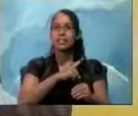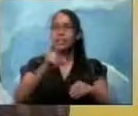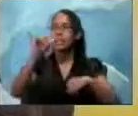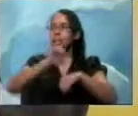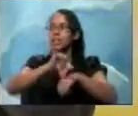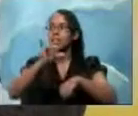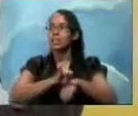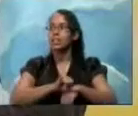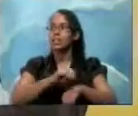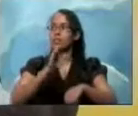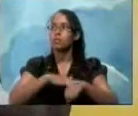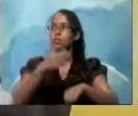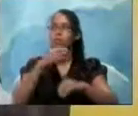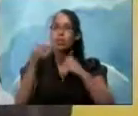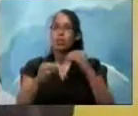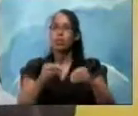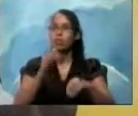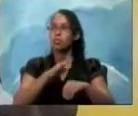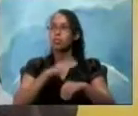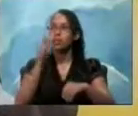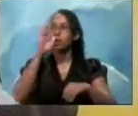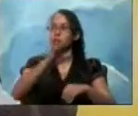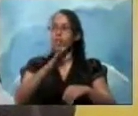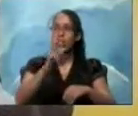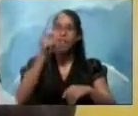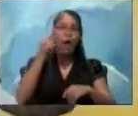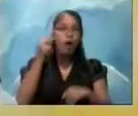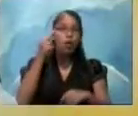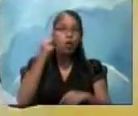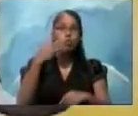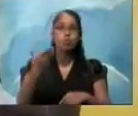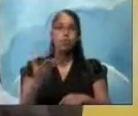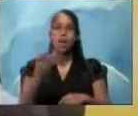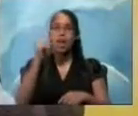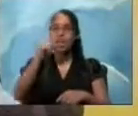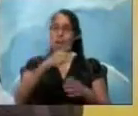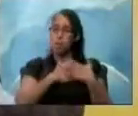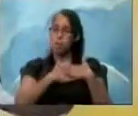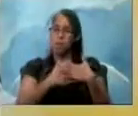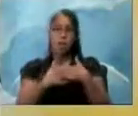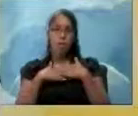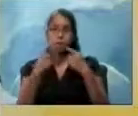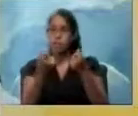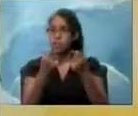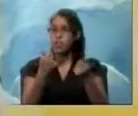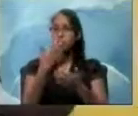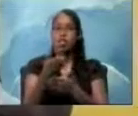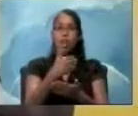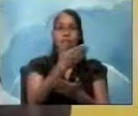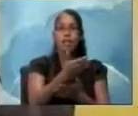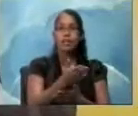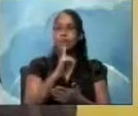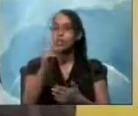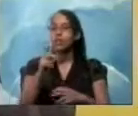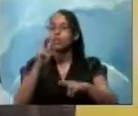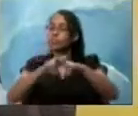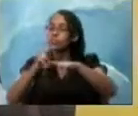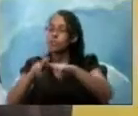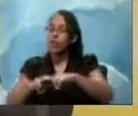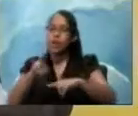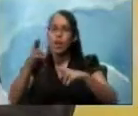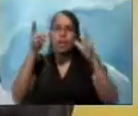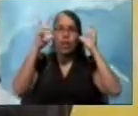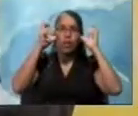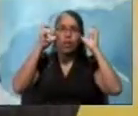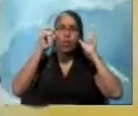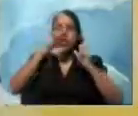iglesia. ¿Y por qué lo hacen? Porque ellos están acostumbrados a que se les beneficie. Iglesia, cielote, los que nos están oyendo, los